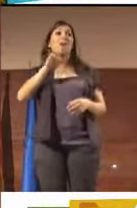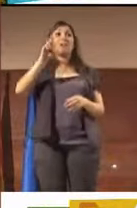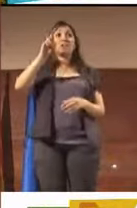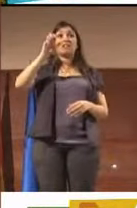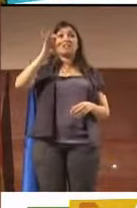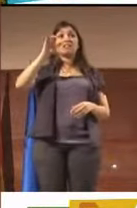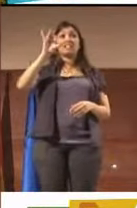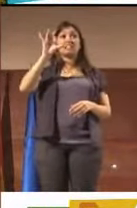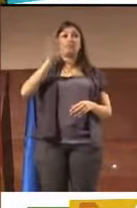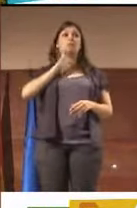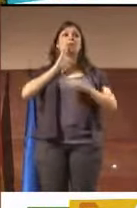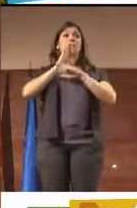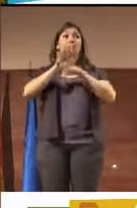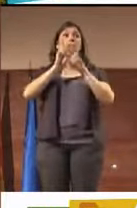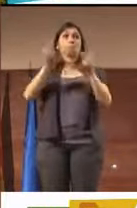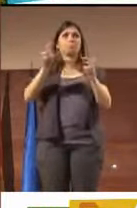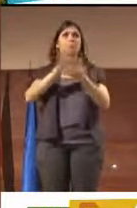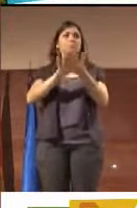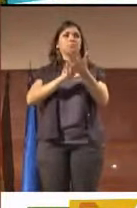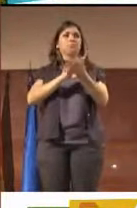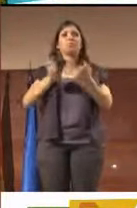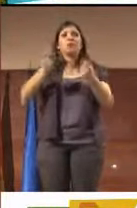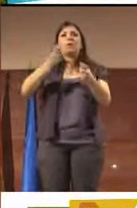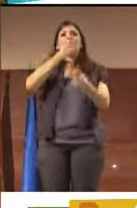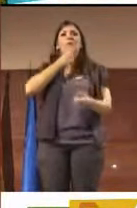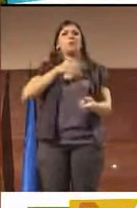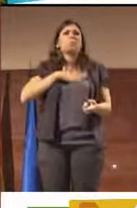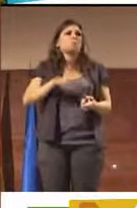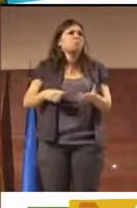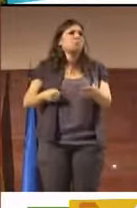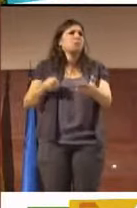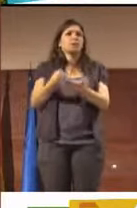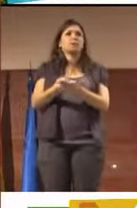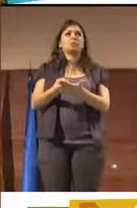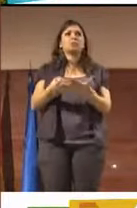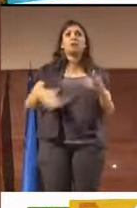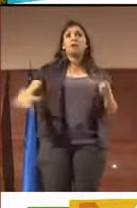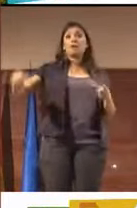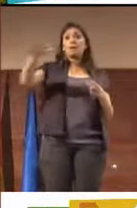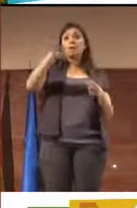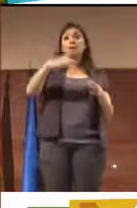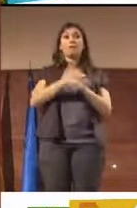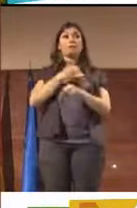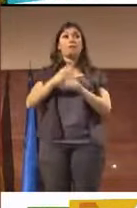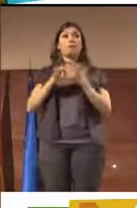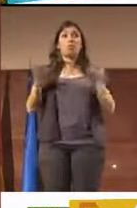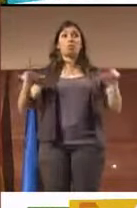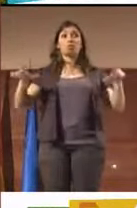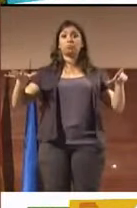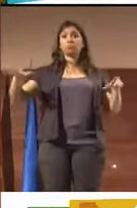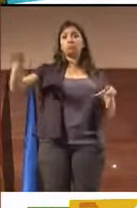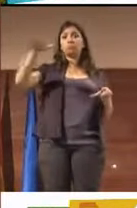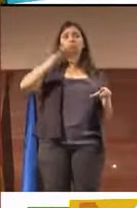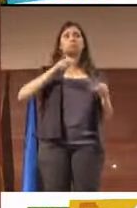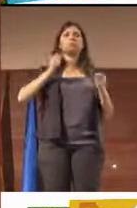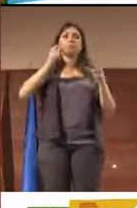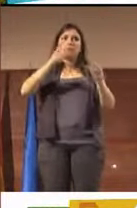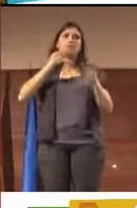en la presentación que ha hecho antes. Entonces, facilitar todo lo que podamos dentro de un mismo área de trabajo es